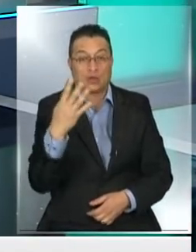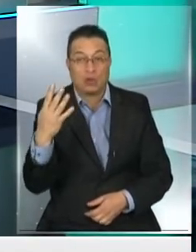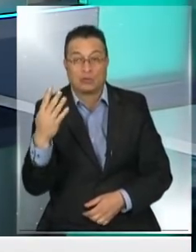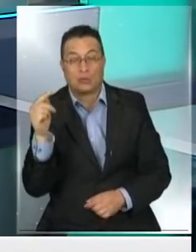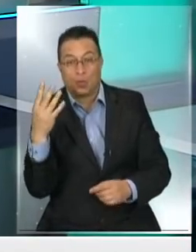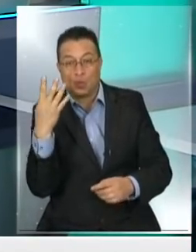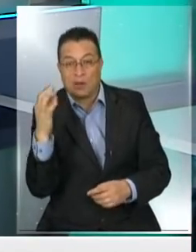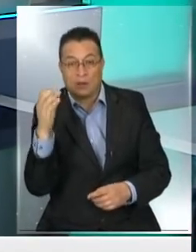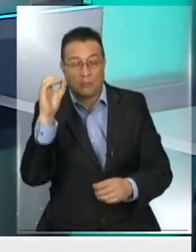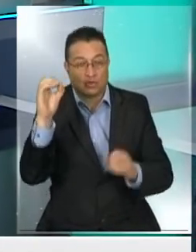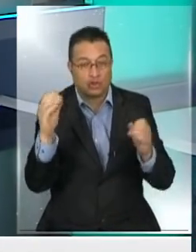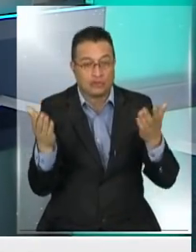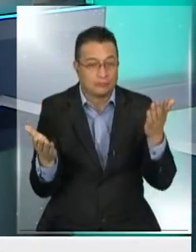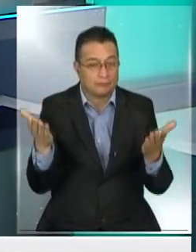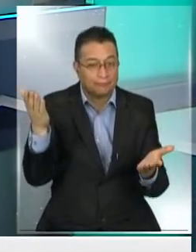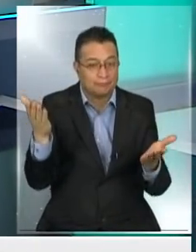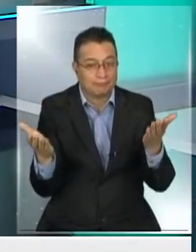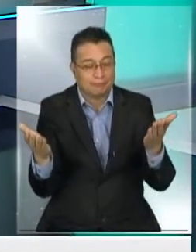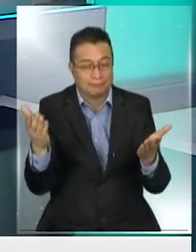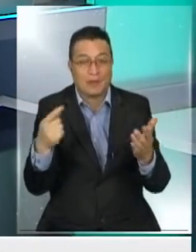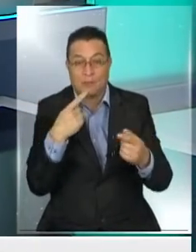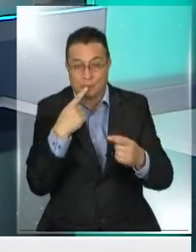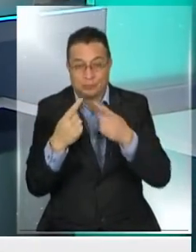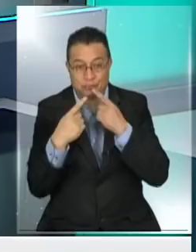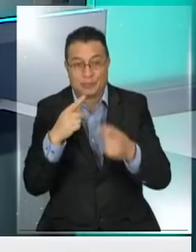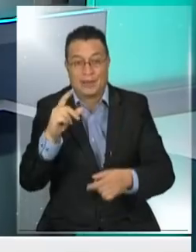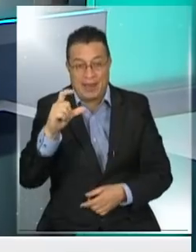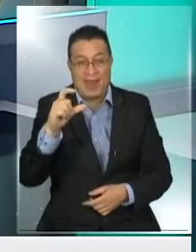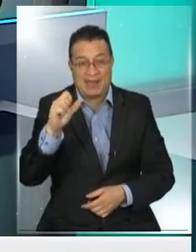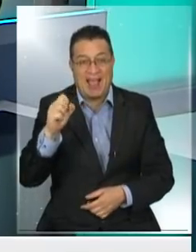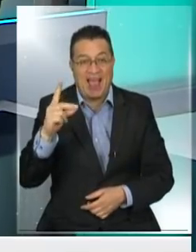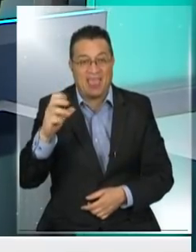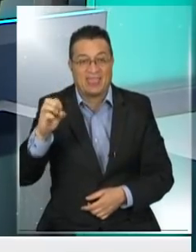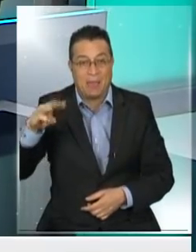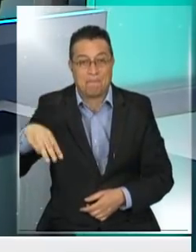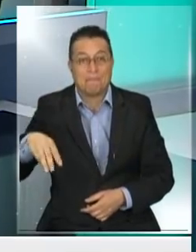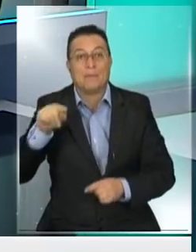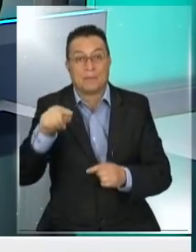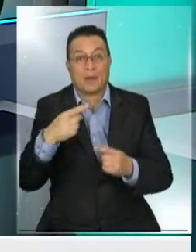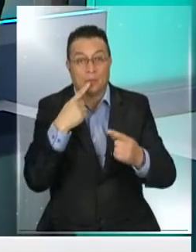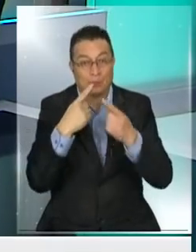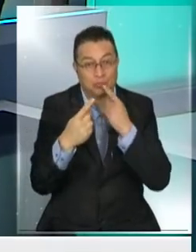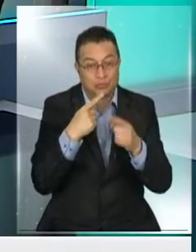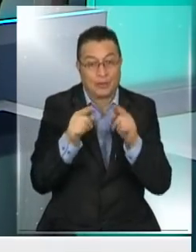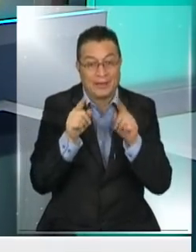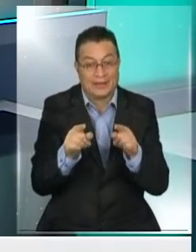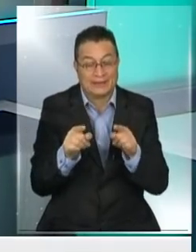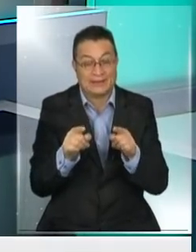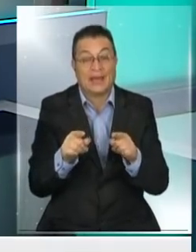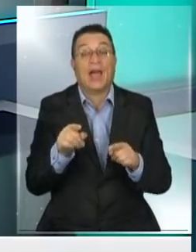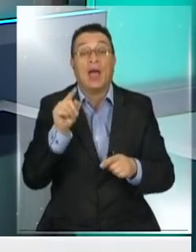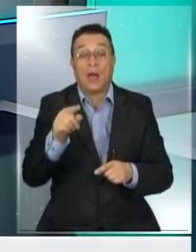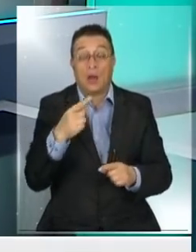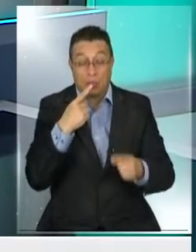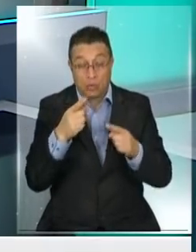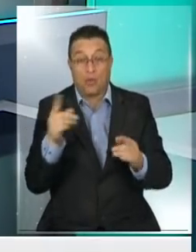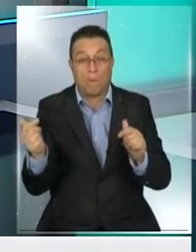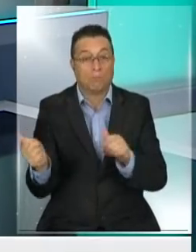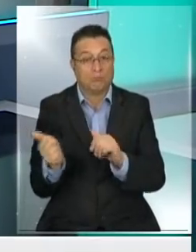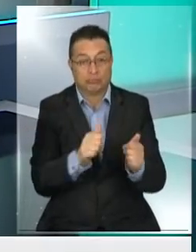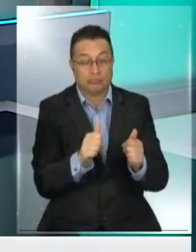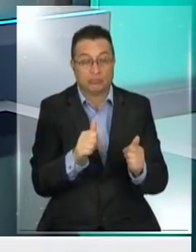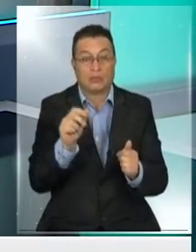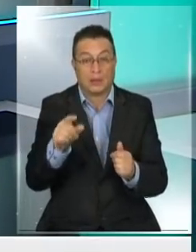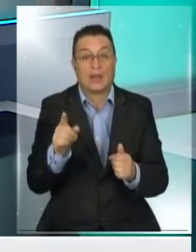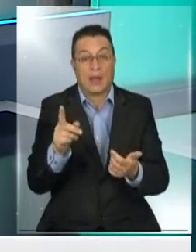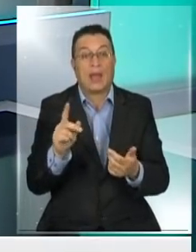40%, según el sondeo de la empresa para la plaza pública. CADEM dice que José Antonio Kast, y por primera vez lo muestra la encuesta, le ganaría a Gabriel Boric en